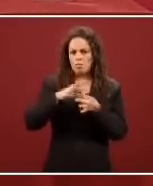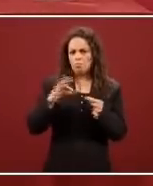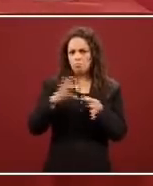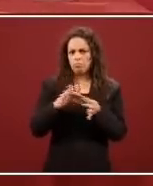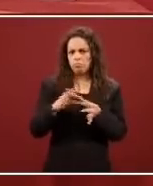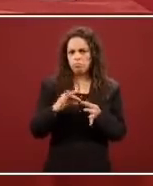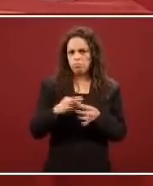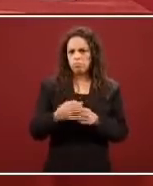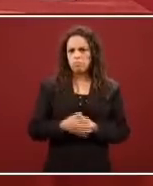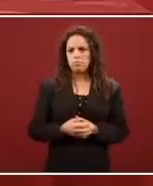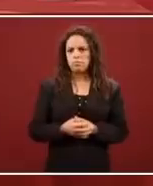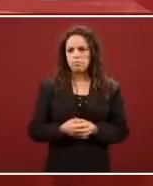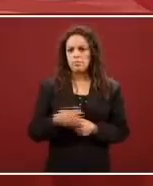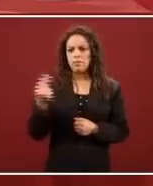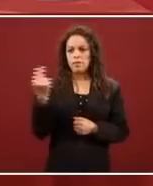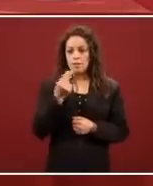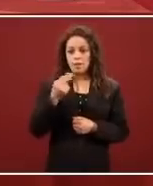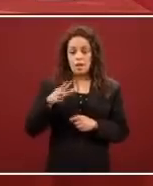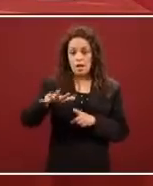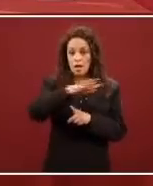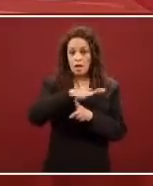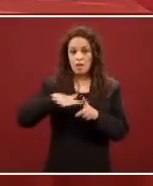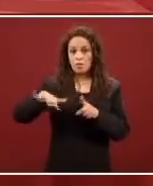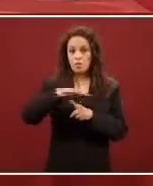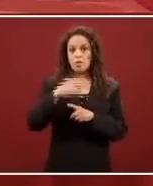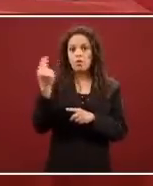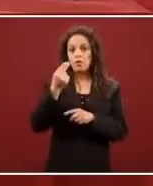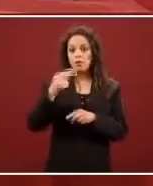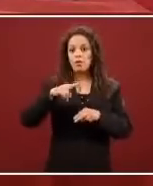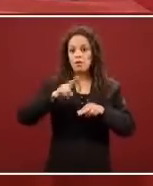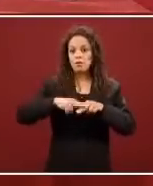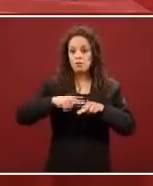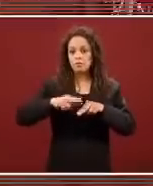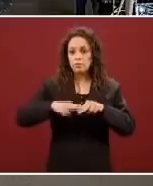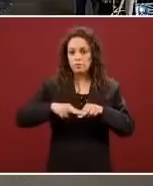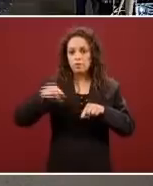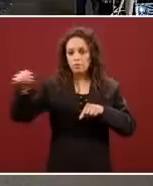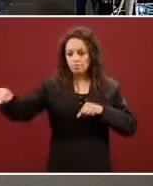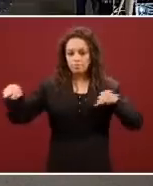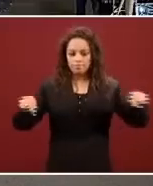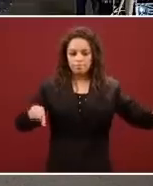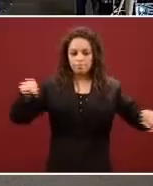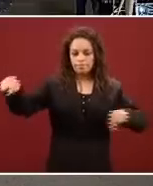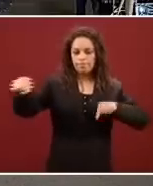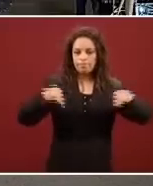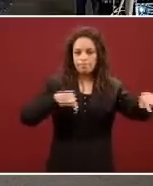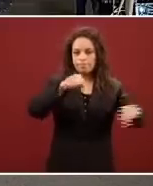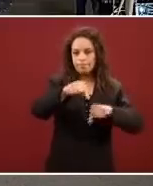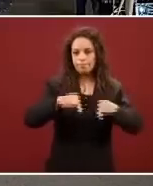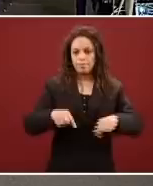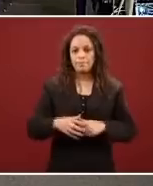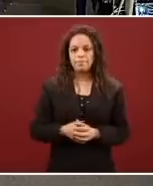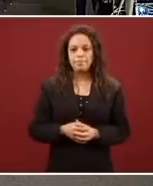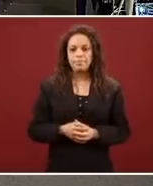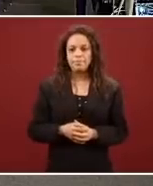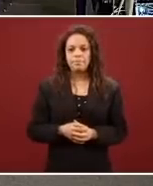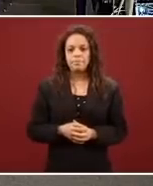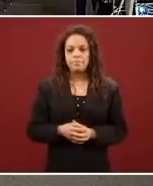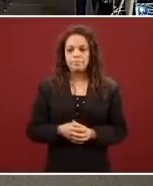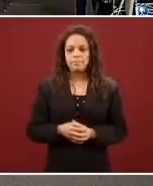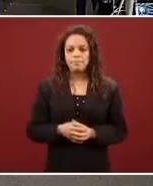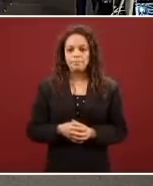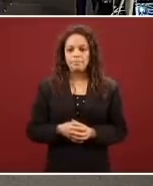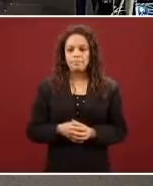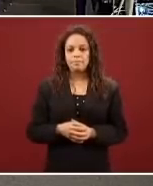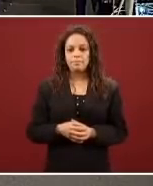distribuyéndolos a todos en el resto de sillas. no le hacemos caso, no le hacemos más caso a los que